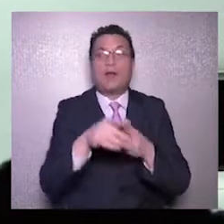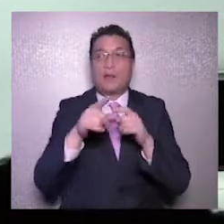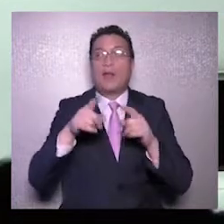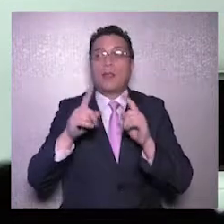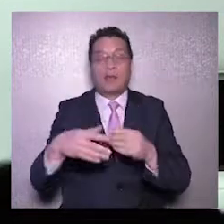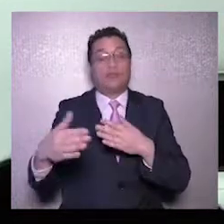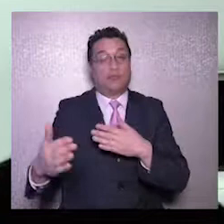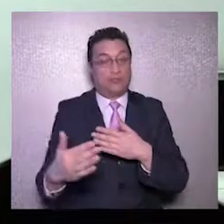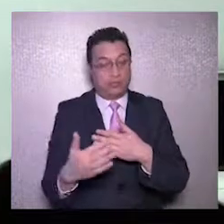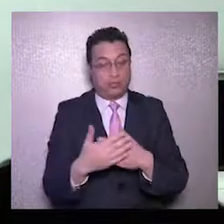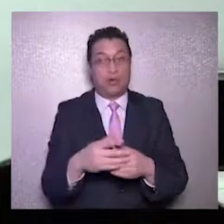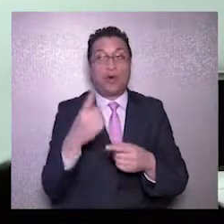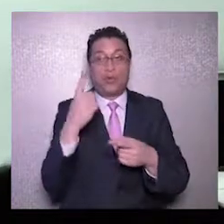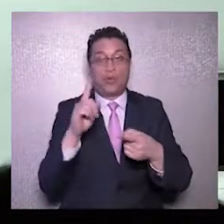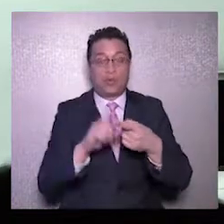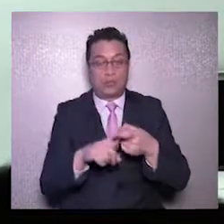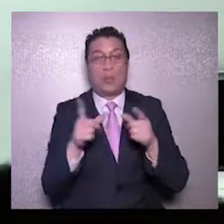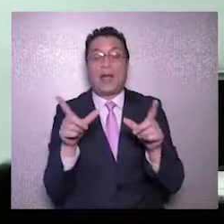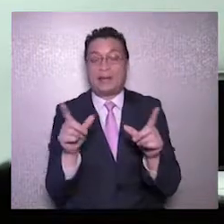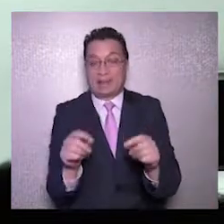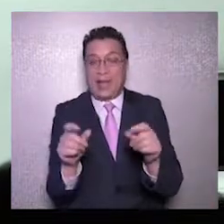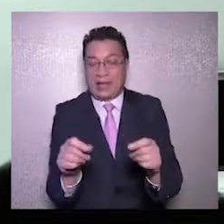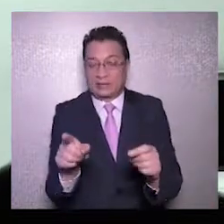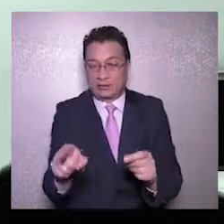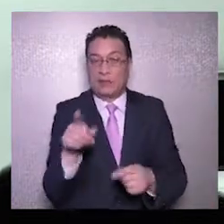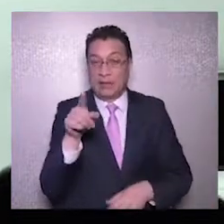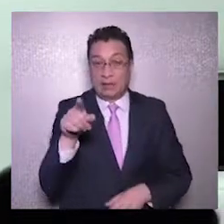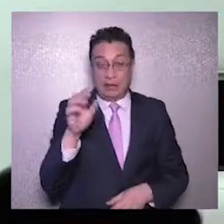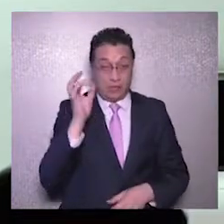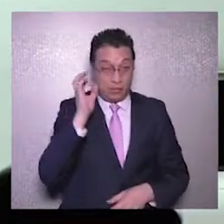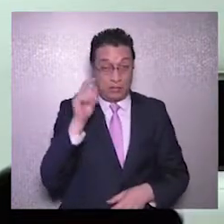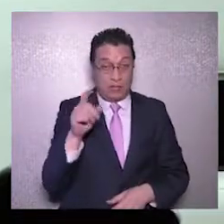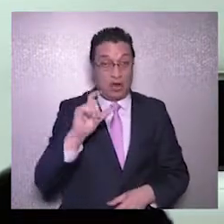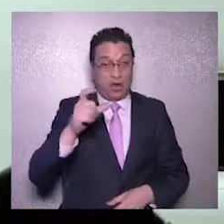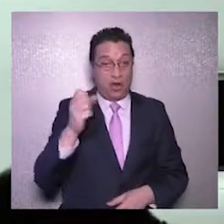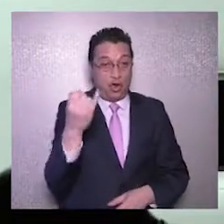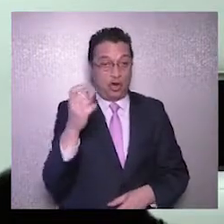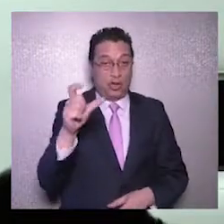encima con mucha fuerza. Uno es el tema del cáncer, que ella misma ha sido,